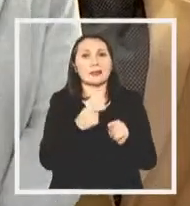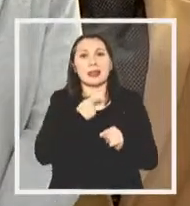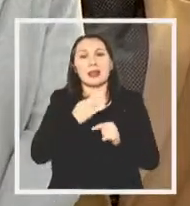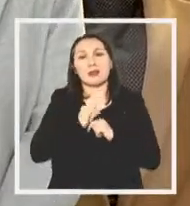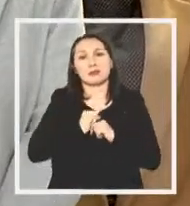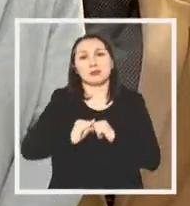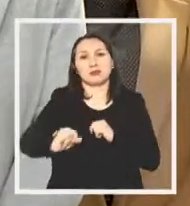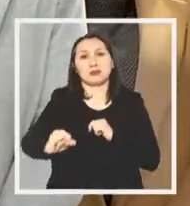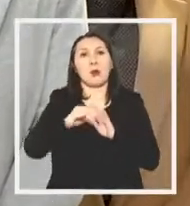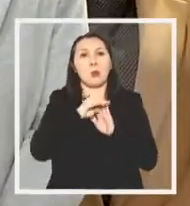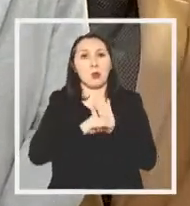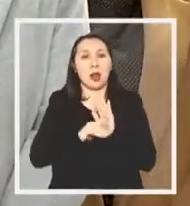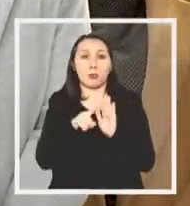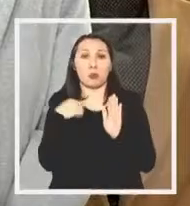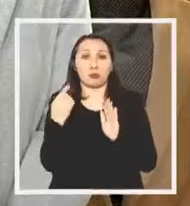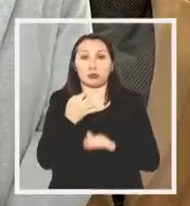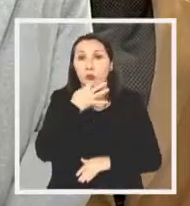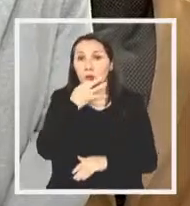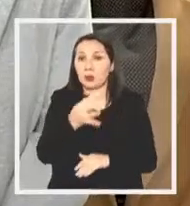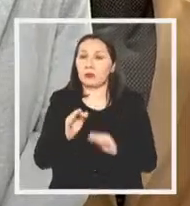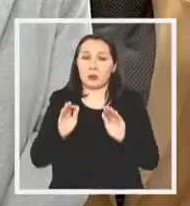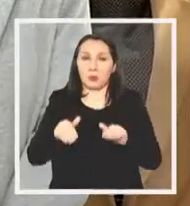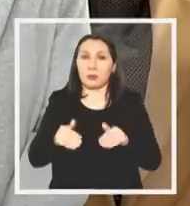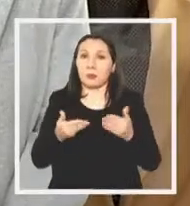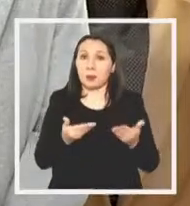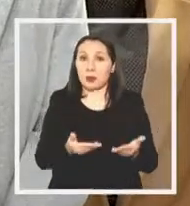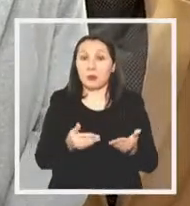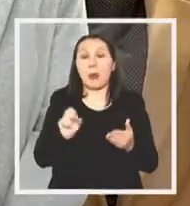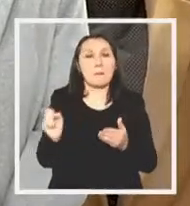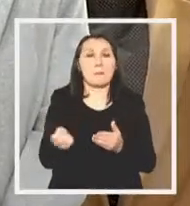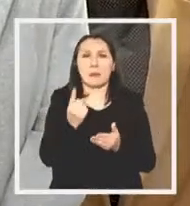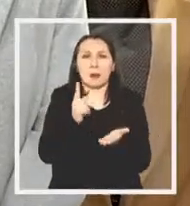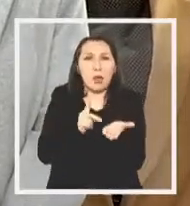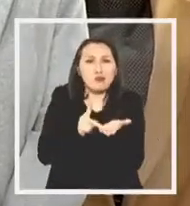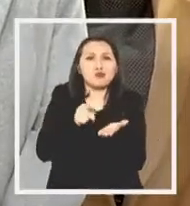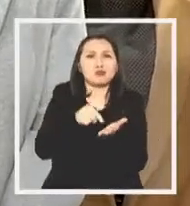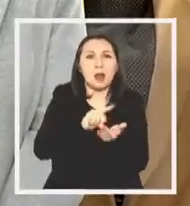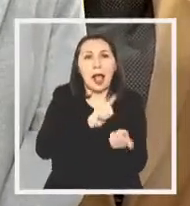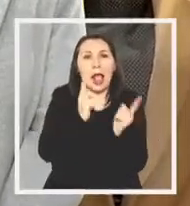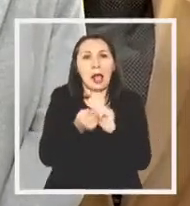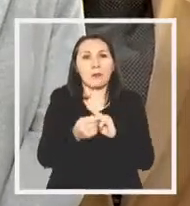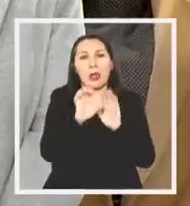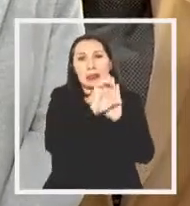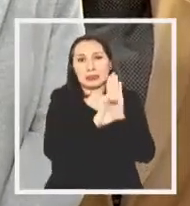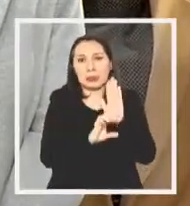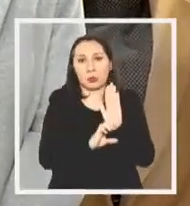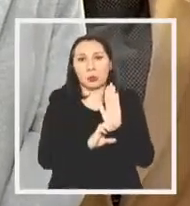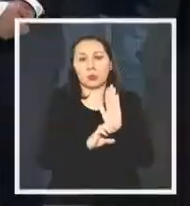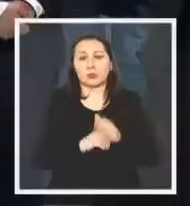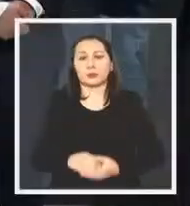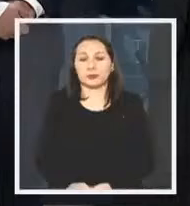estabilidad programática que es la que estamos hablando así que este es el primer paso de este cambio estatutario